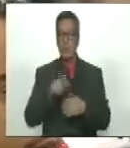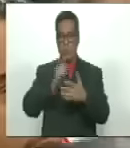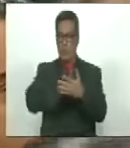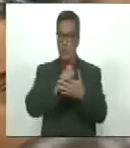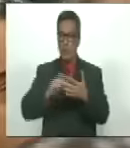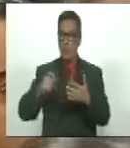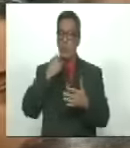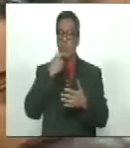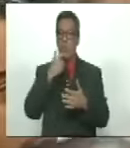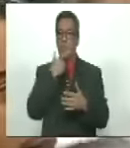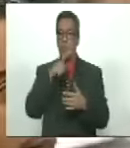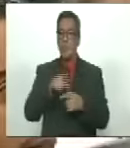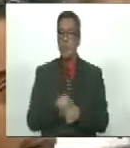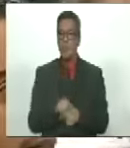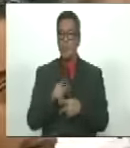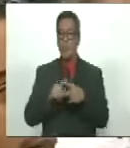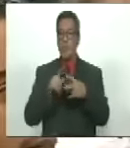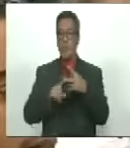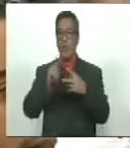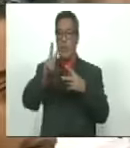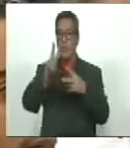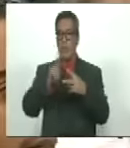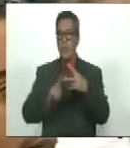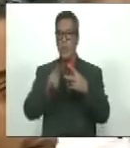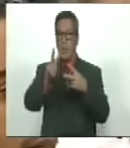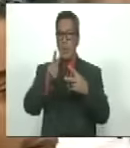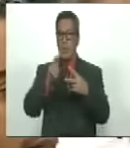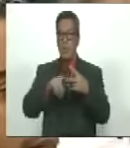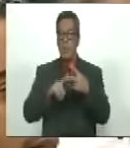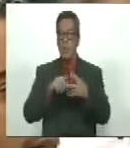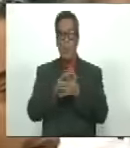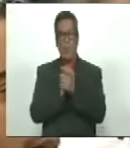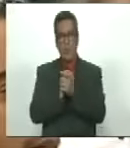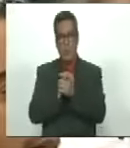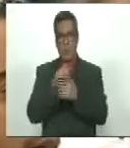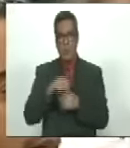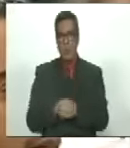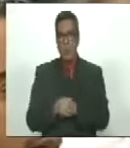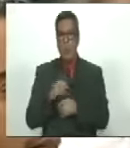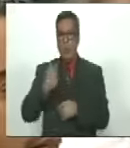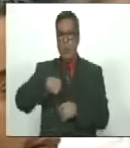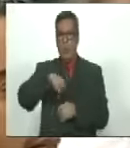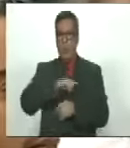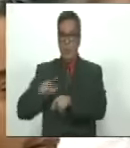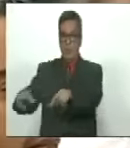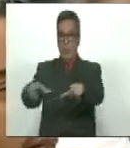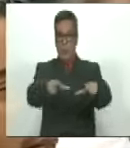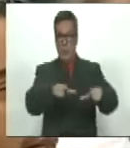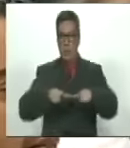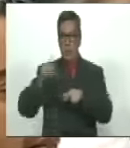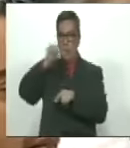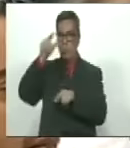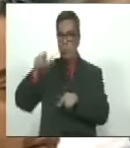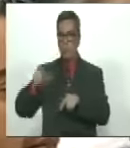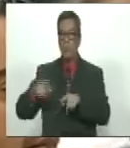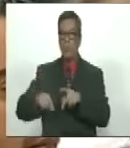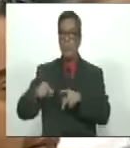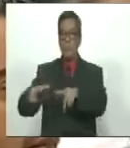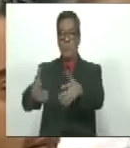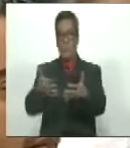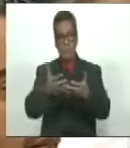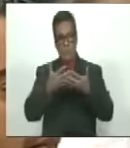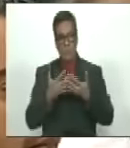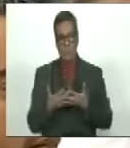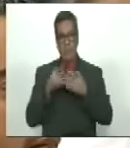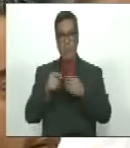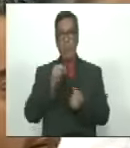escrita, bonita. El segundo elemento, esa segunda razón, compañero, es nuestra soberanía. Nosotros recibimos una soberanía